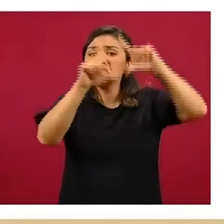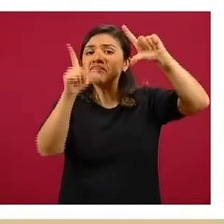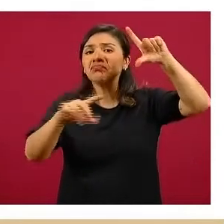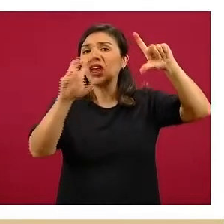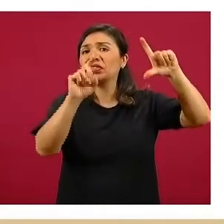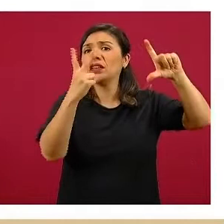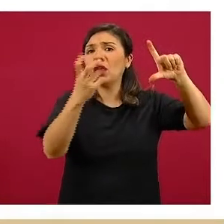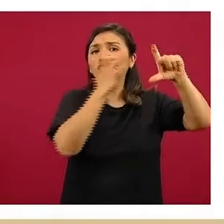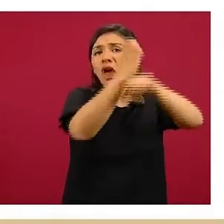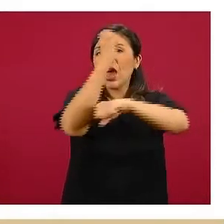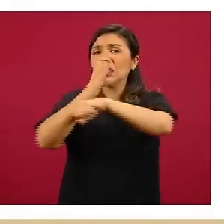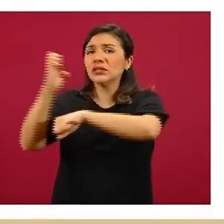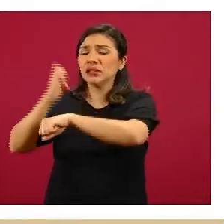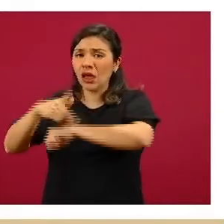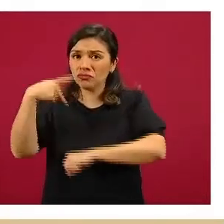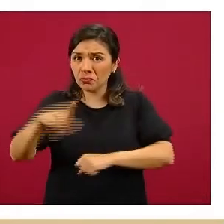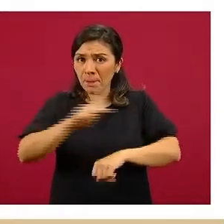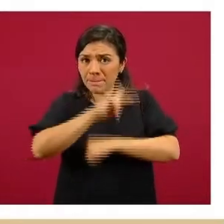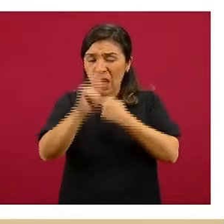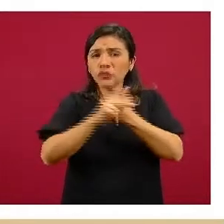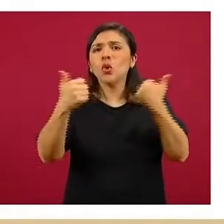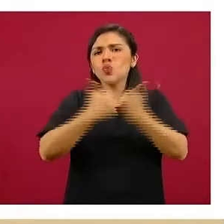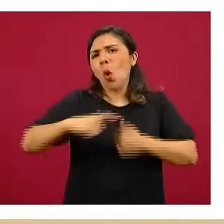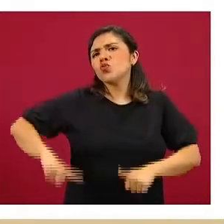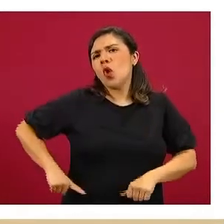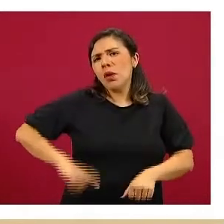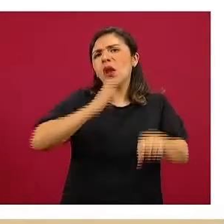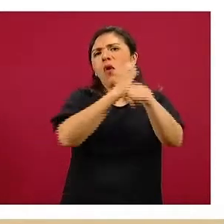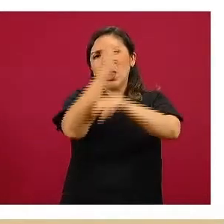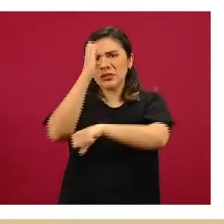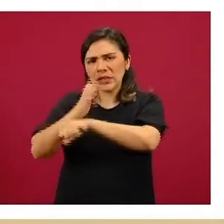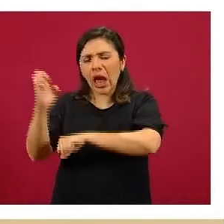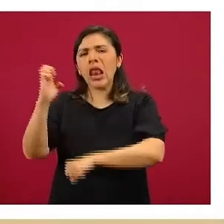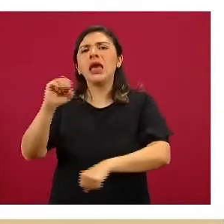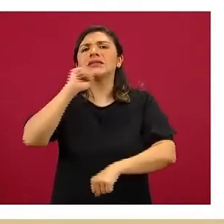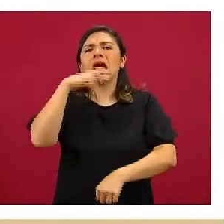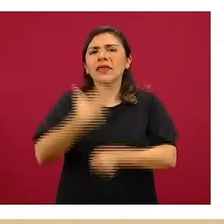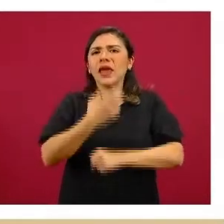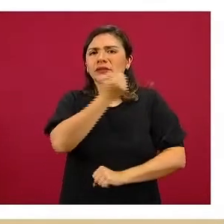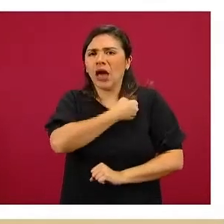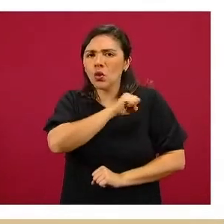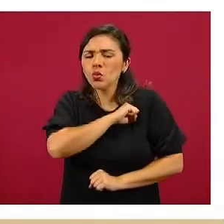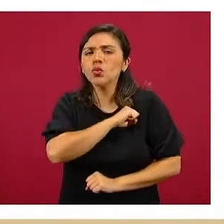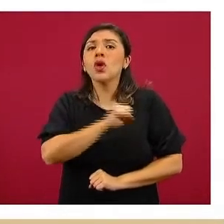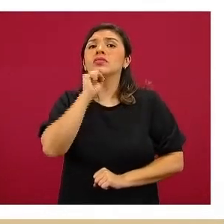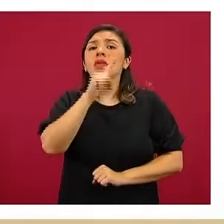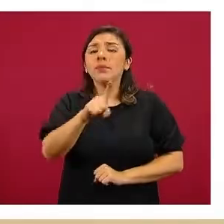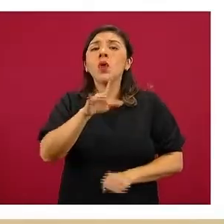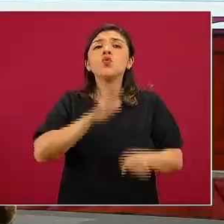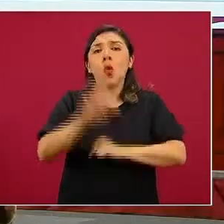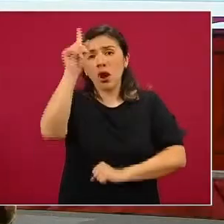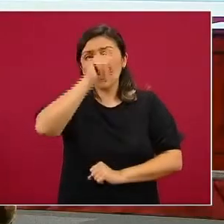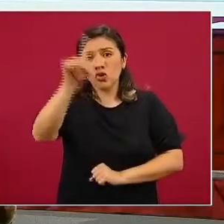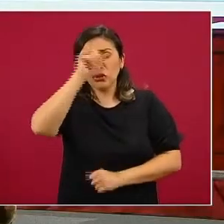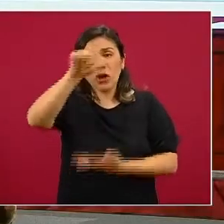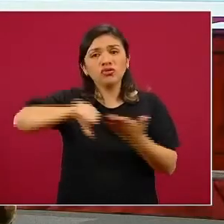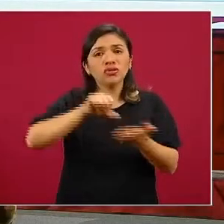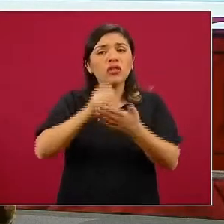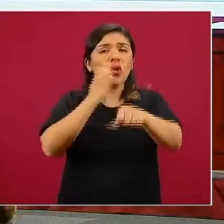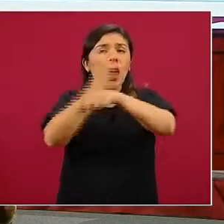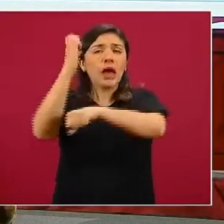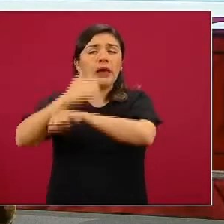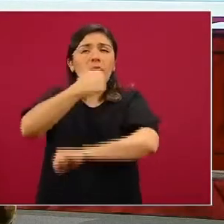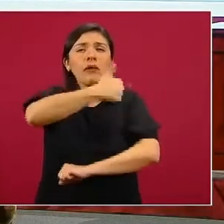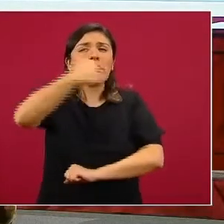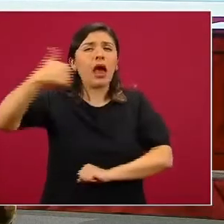entidades federativas del país, a través de sus gobiernos estatales, las secretarías de salud y los consejos y centros estatales de cada